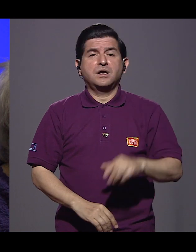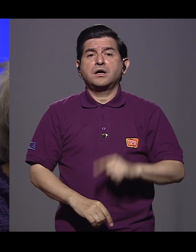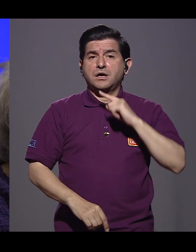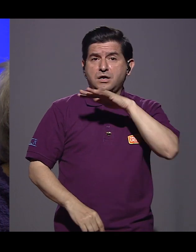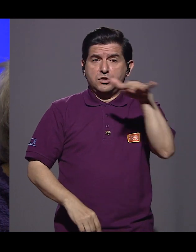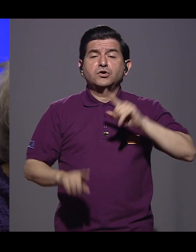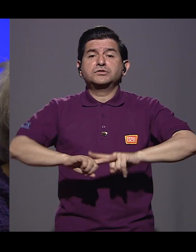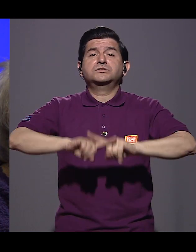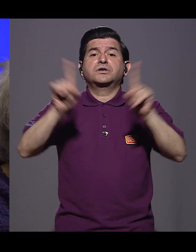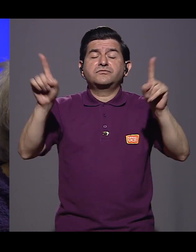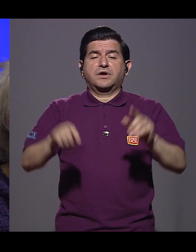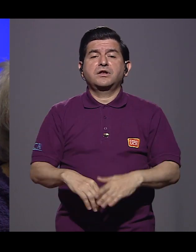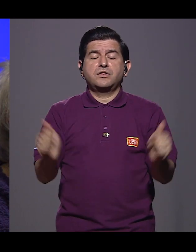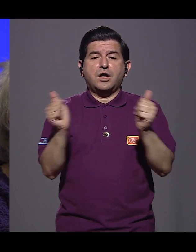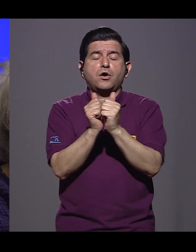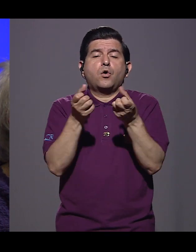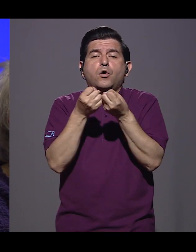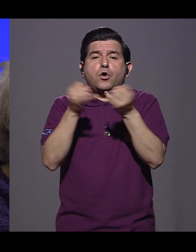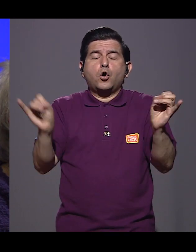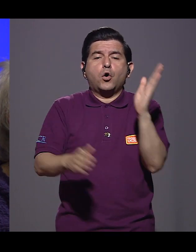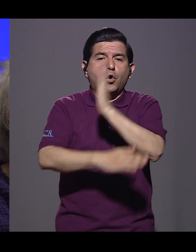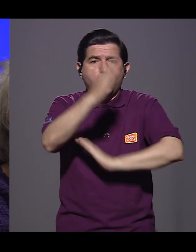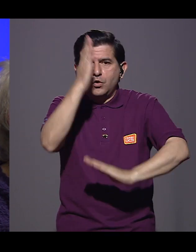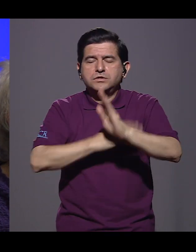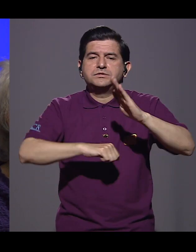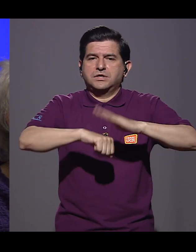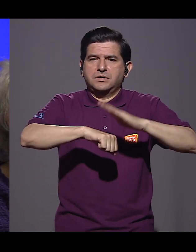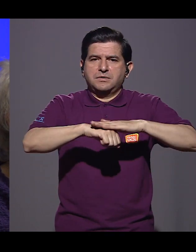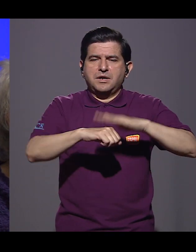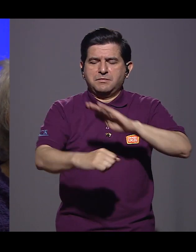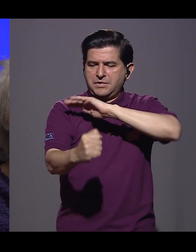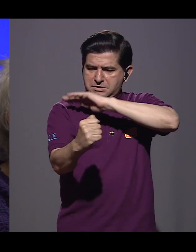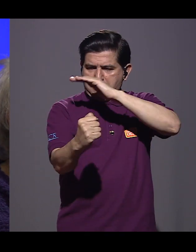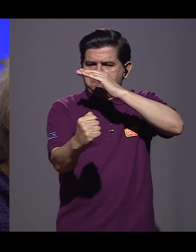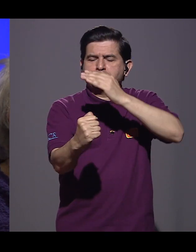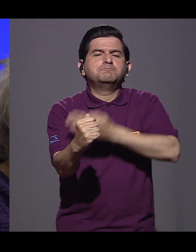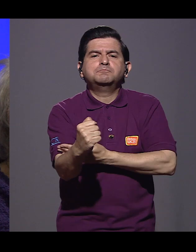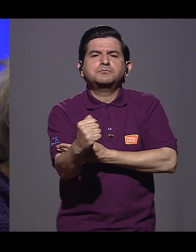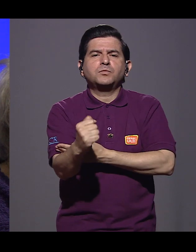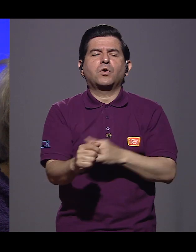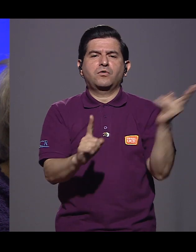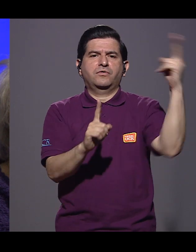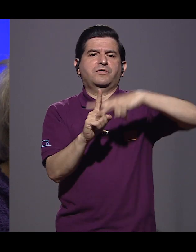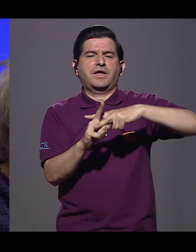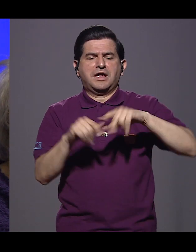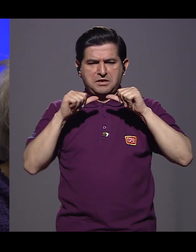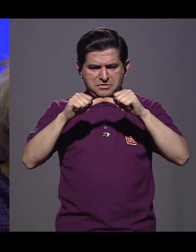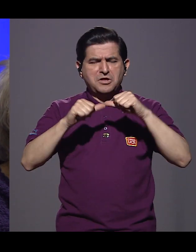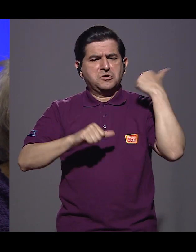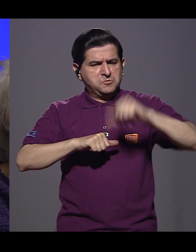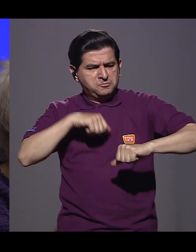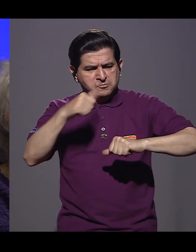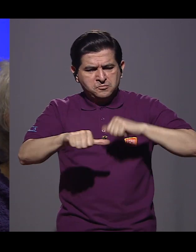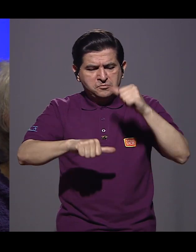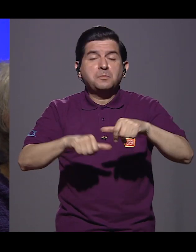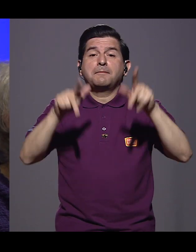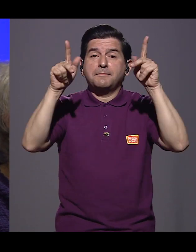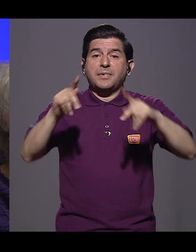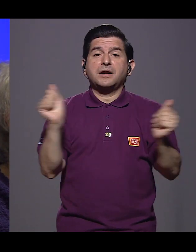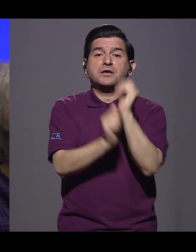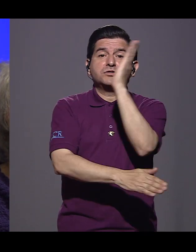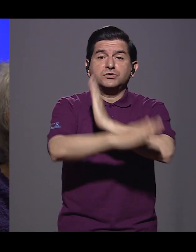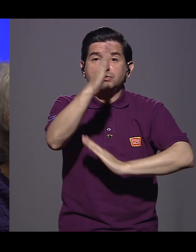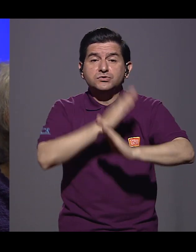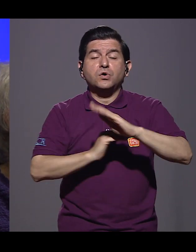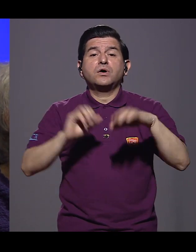viven realidades diferentes, con o sin discapacidad, permite ese empoderamiento, ¿no? Esas ganas de salir adelante, y esas personas